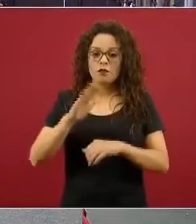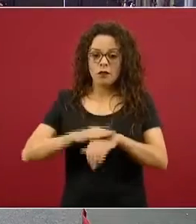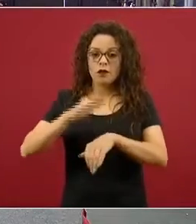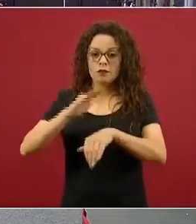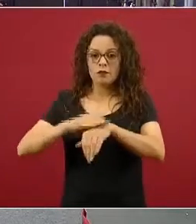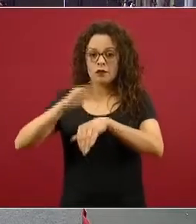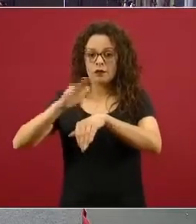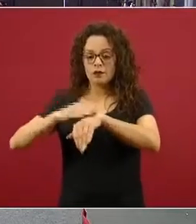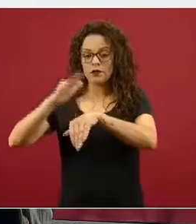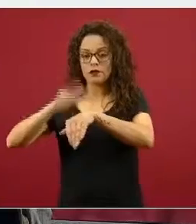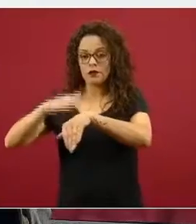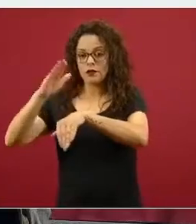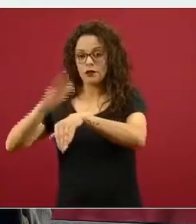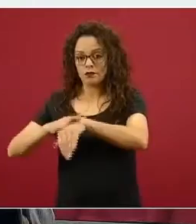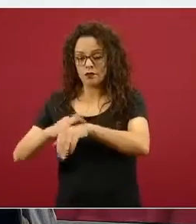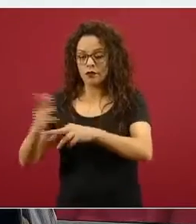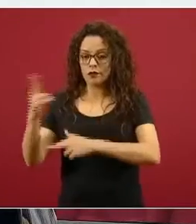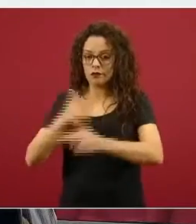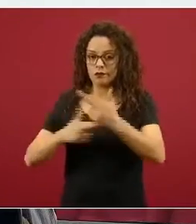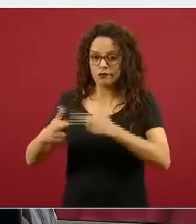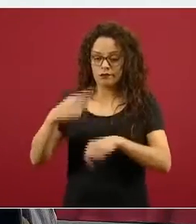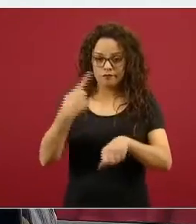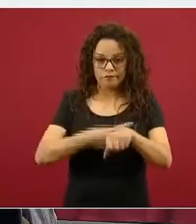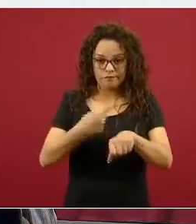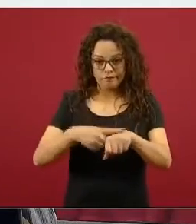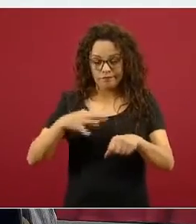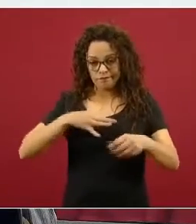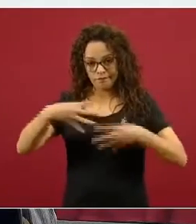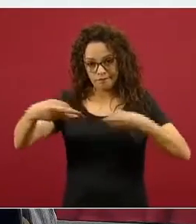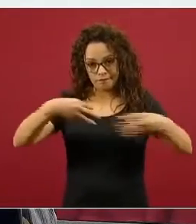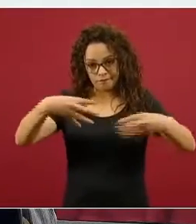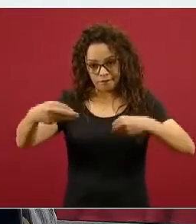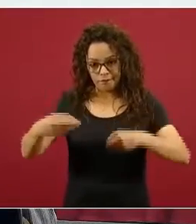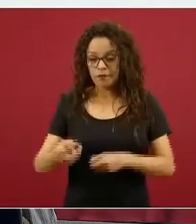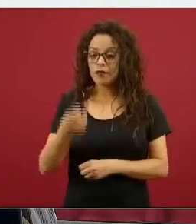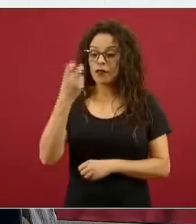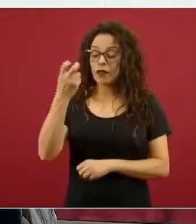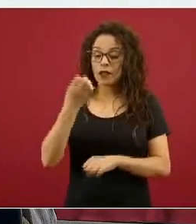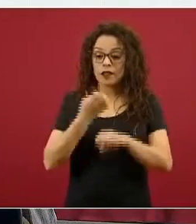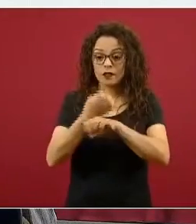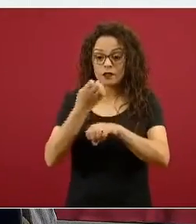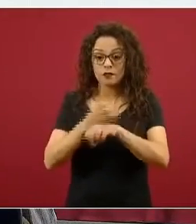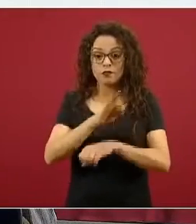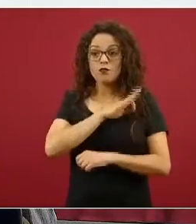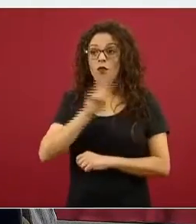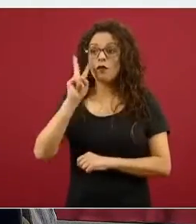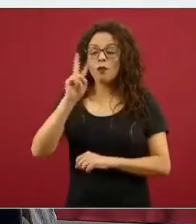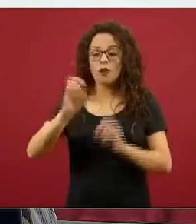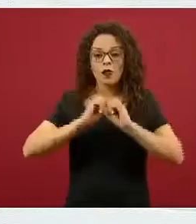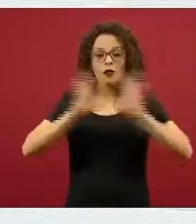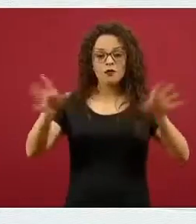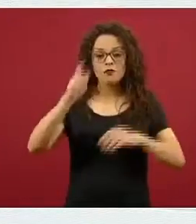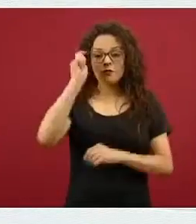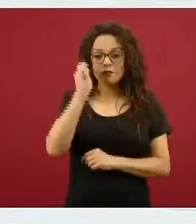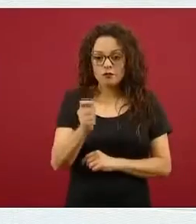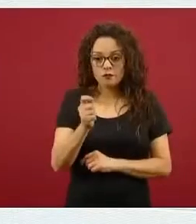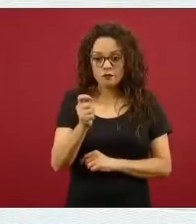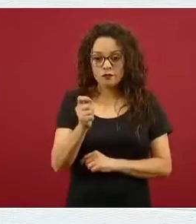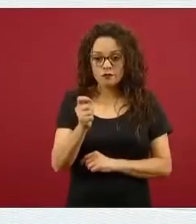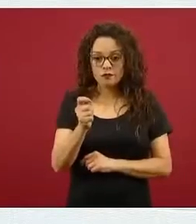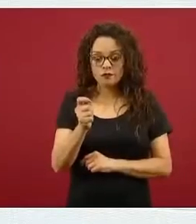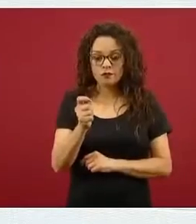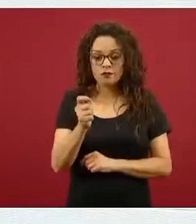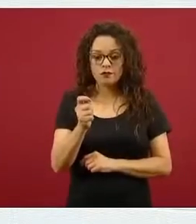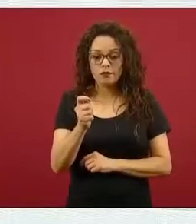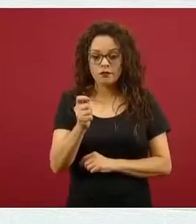riesgo de mayor rebrote. Quiero señalar que muchos de estos estados, donde claramente existe la figura que estamos